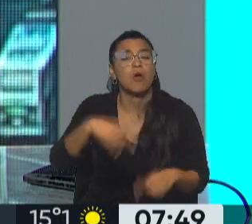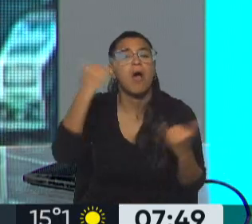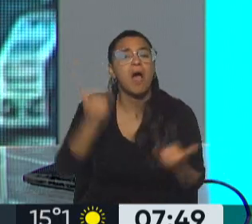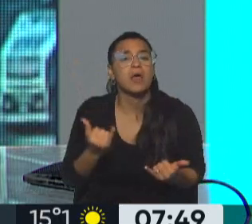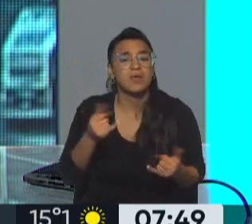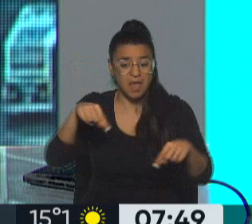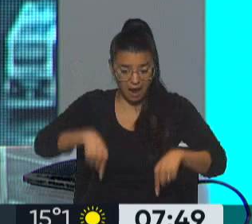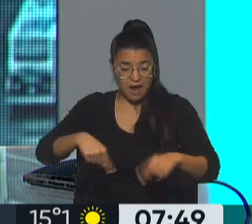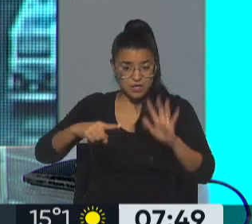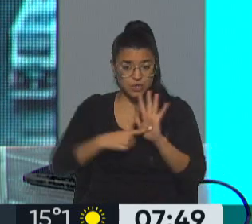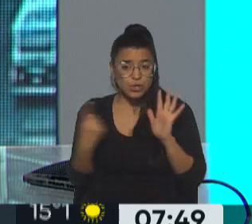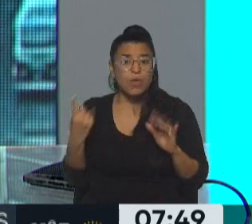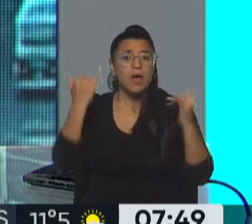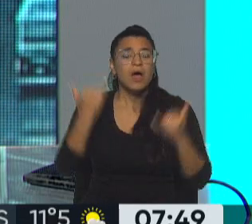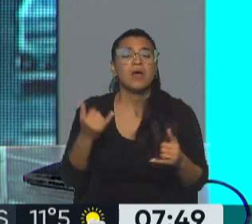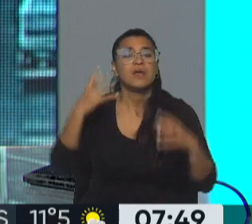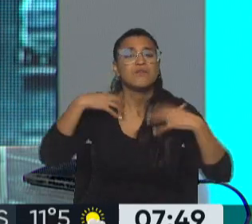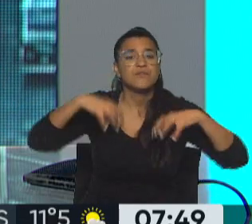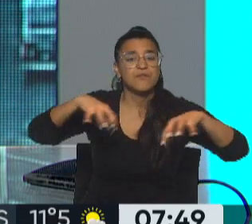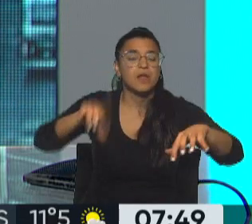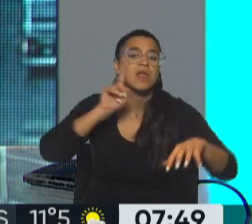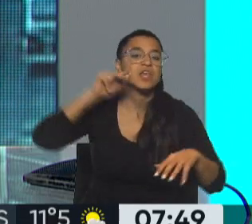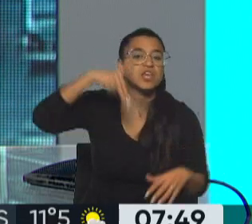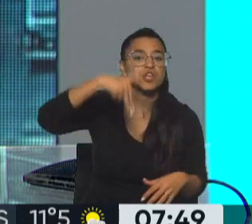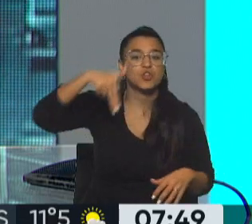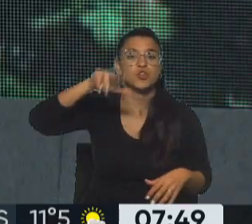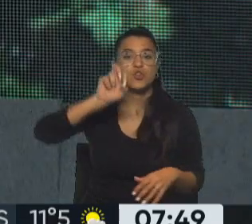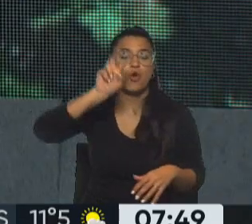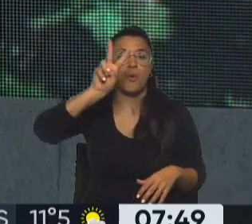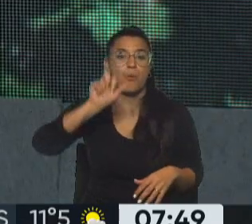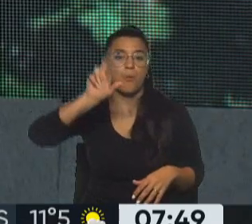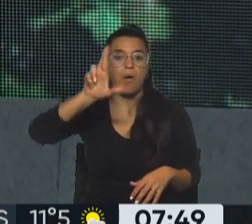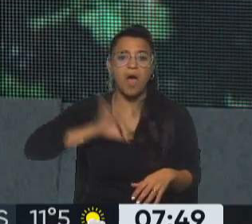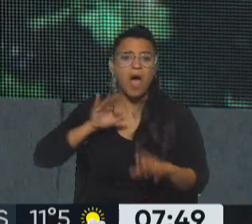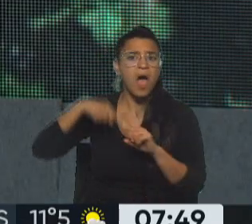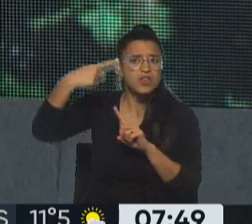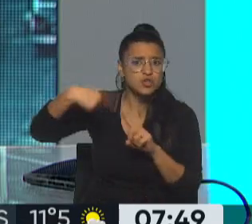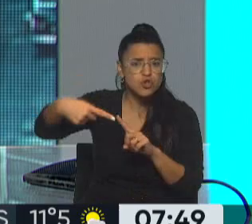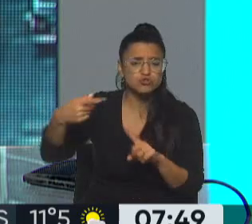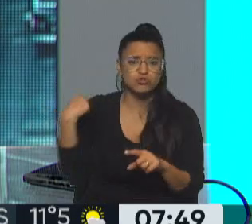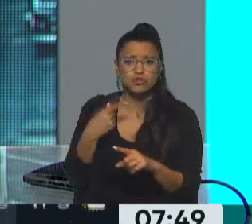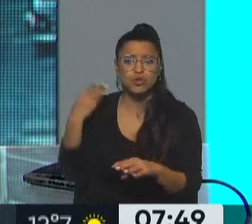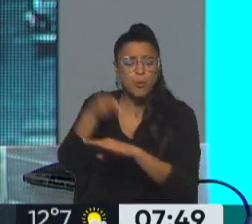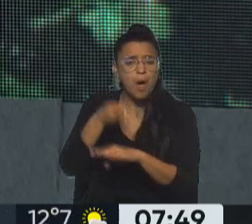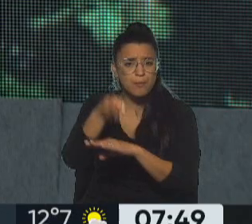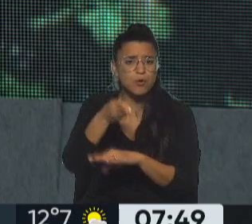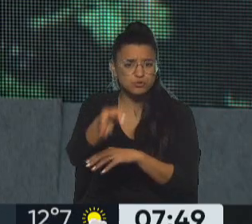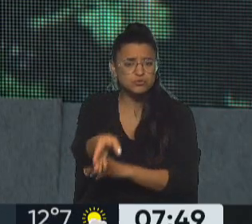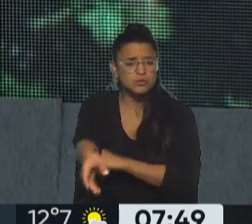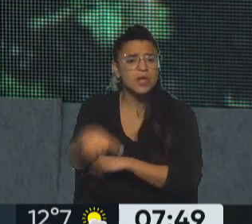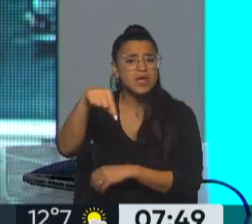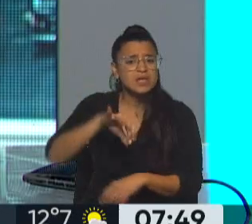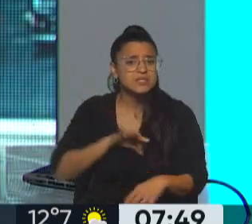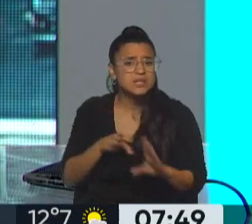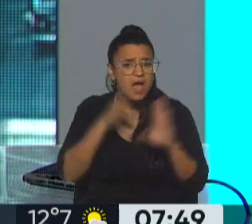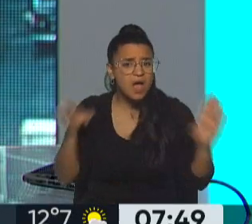aquí en la ciudad de Buenos Aires la feria innovar Sí vamos vamos casi todos los años vamos a cubrirla nosotros bien noticiero este año